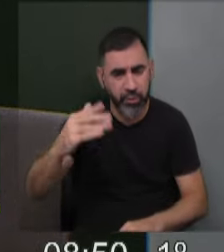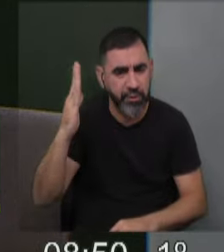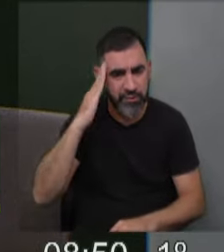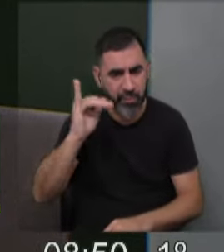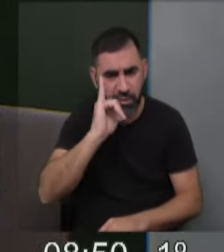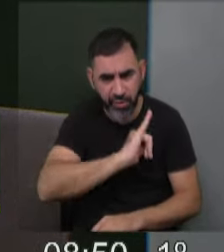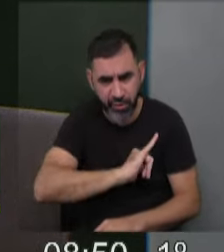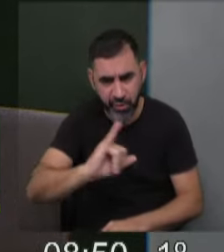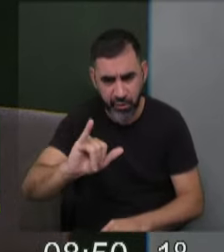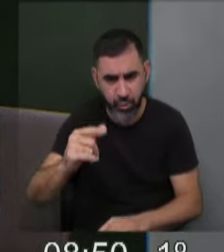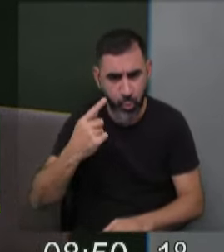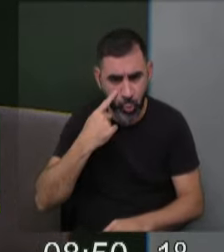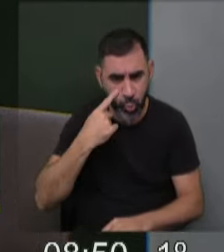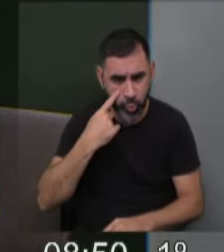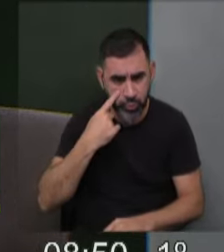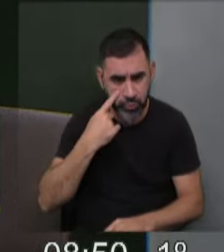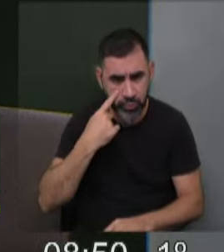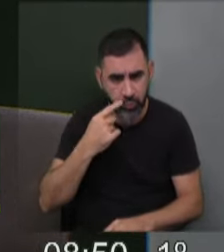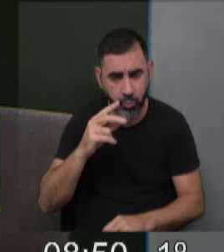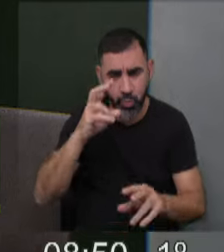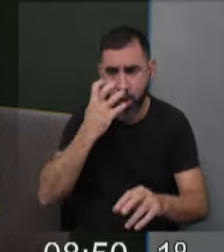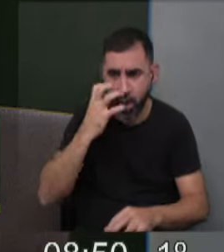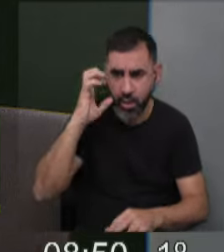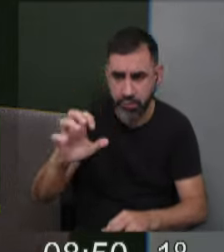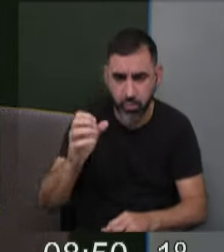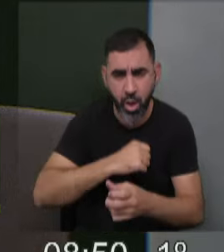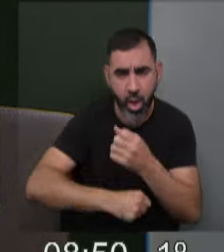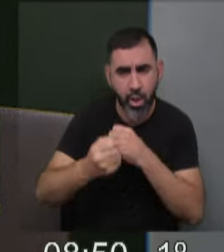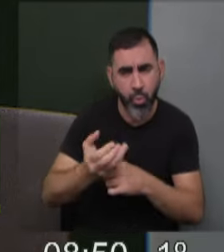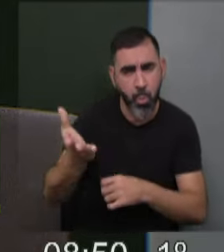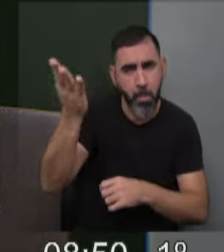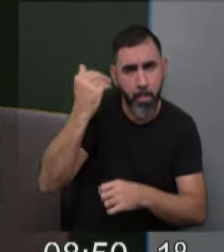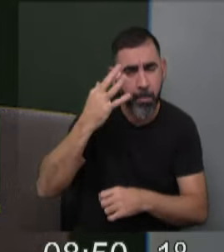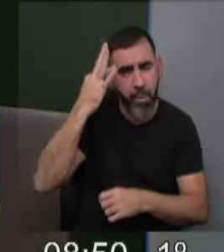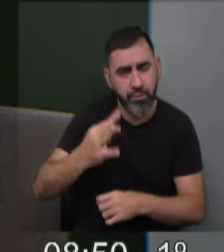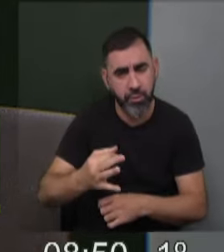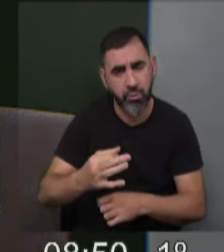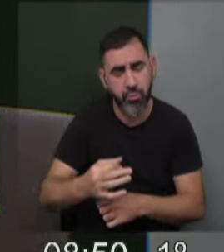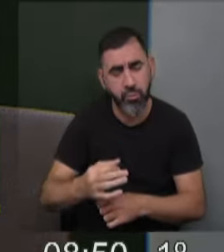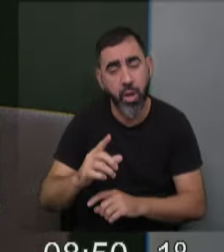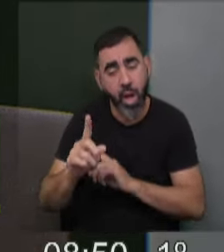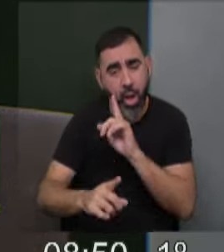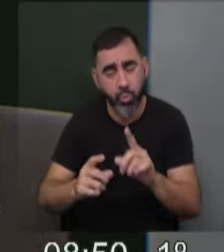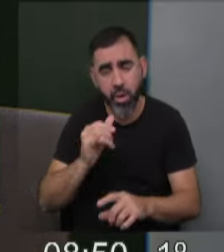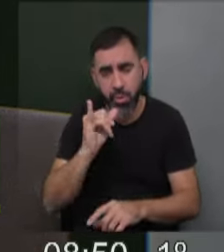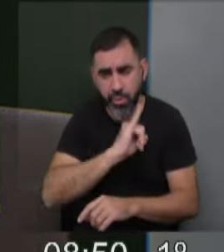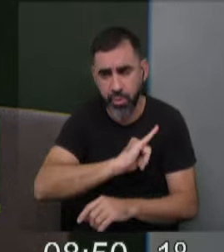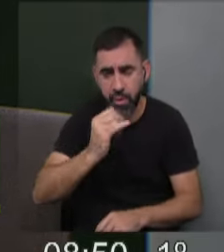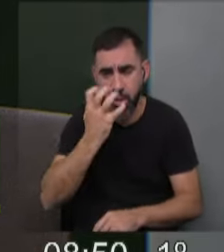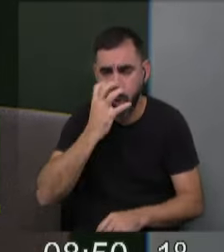¿Ustedes monitorean eso, las denuncias? Porque han habido, el año pasado creo que fue 2023 y 2022, hubo varios